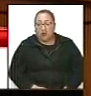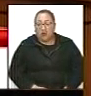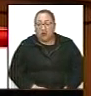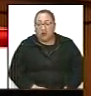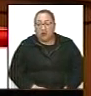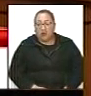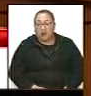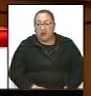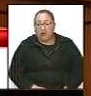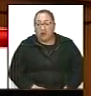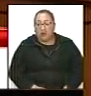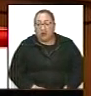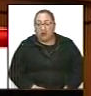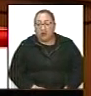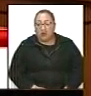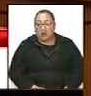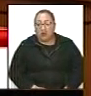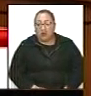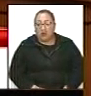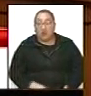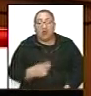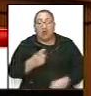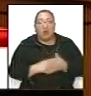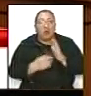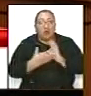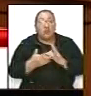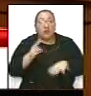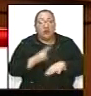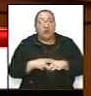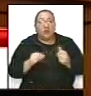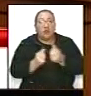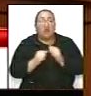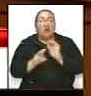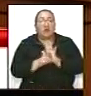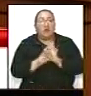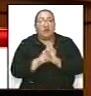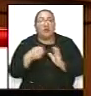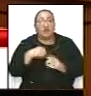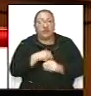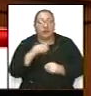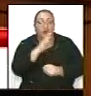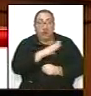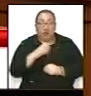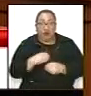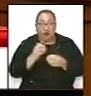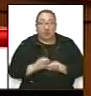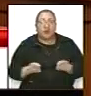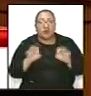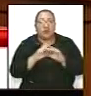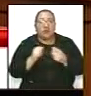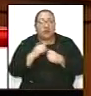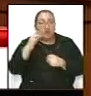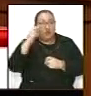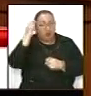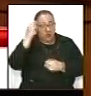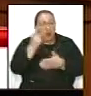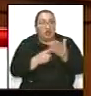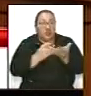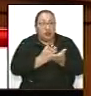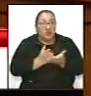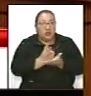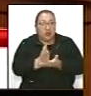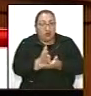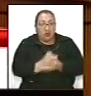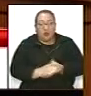que es una expresión concreta de la voluntad de nuestro gobierno priorizar estas políticas que están